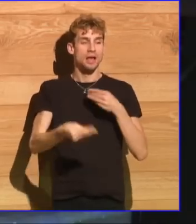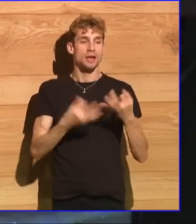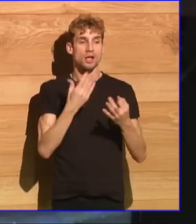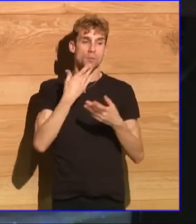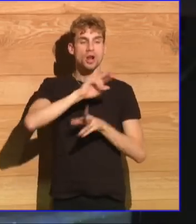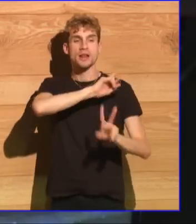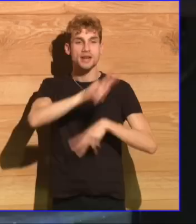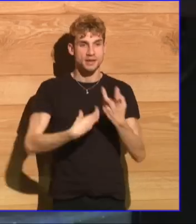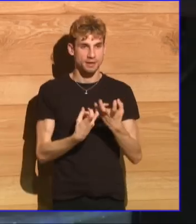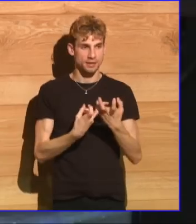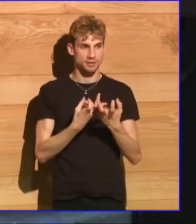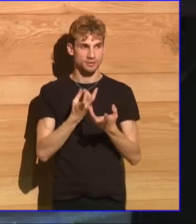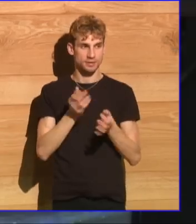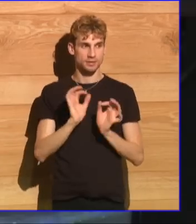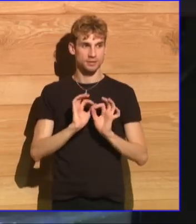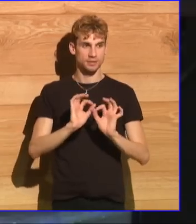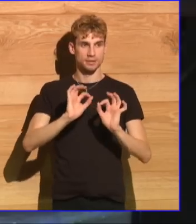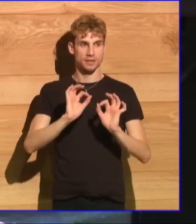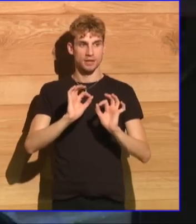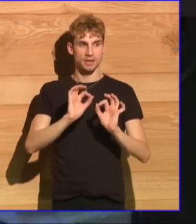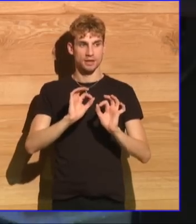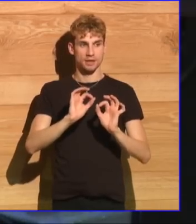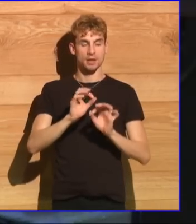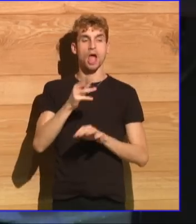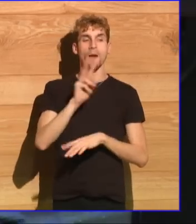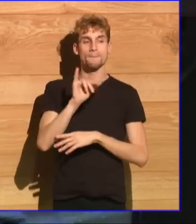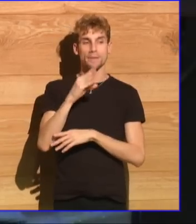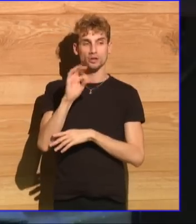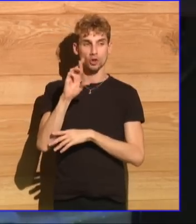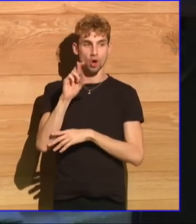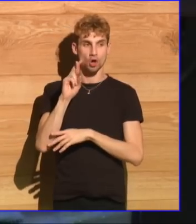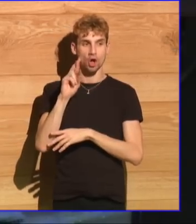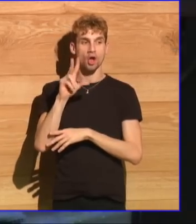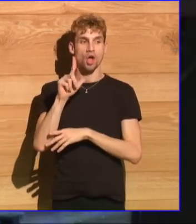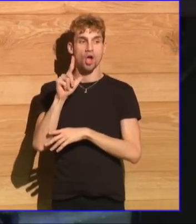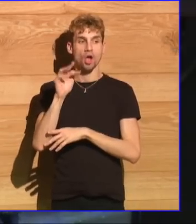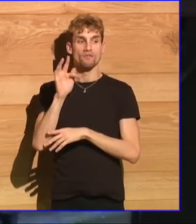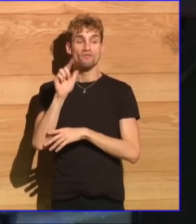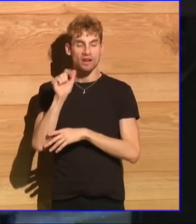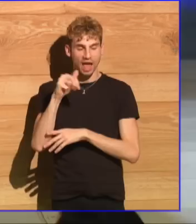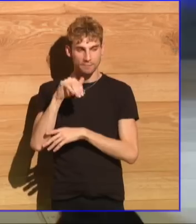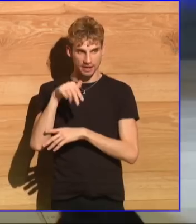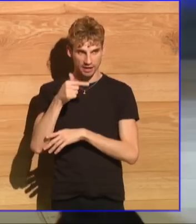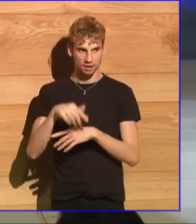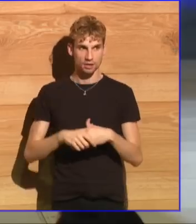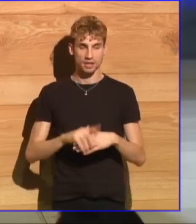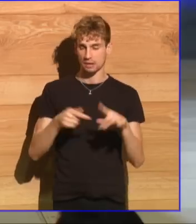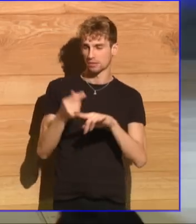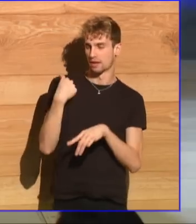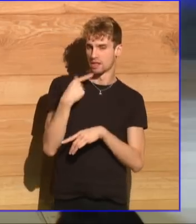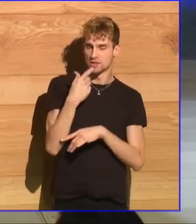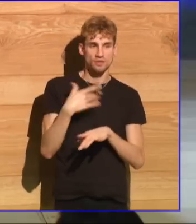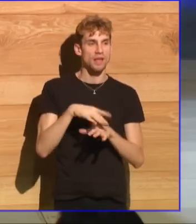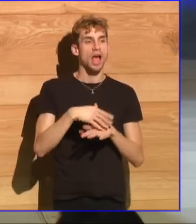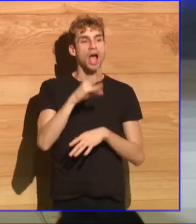el cielo de Kim Vidor. De Víctor Fleming. De Víctor Fleming. Sí, Que sí. has nombrado tú antes a Capitanes